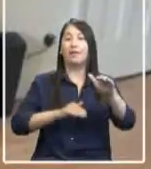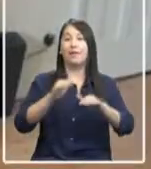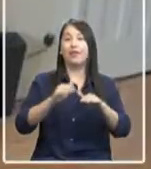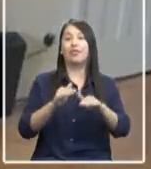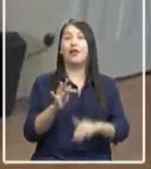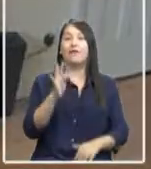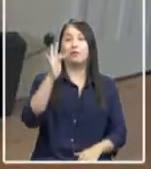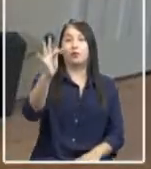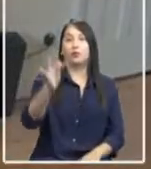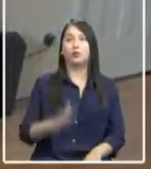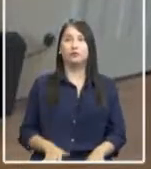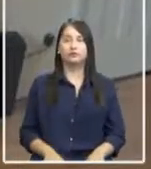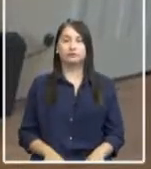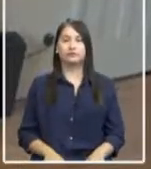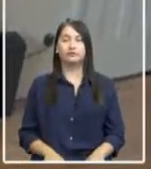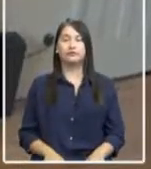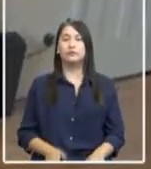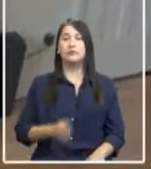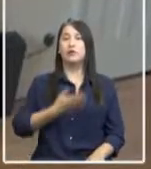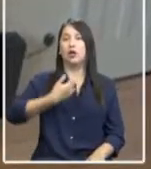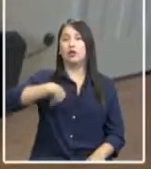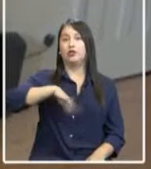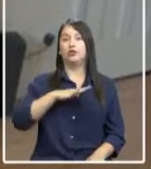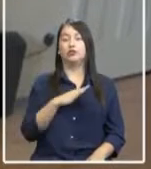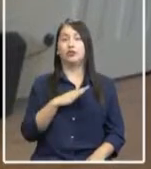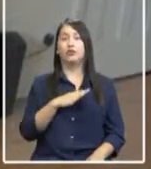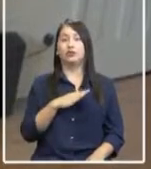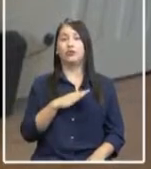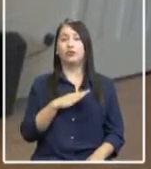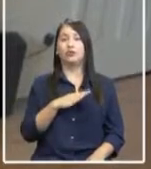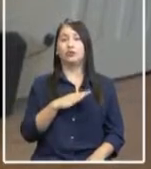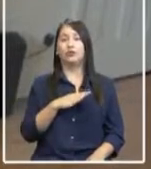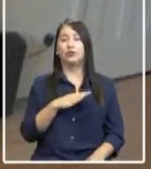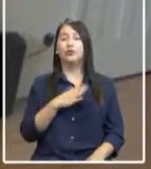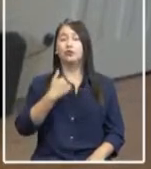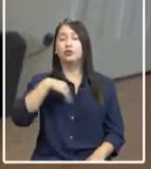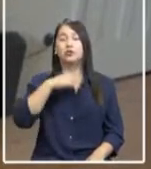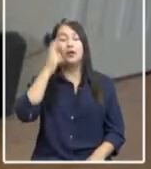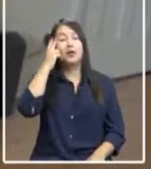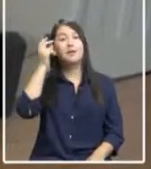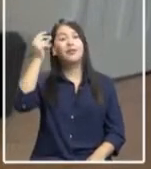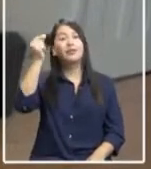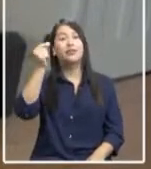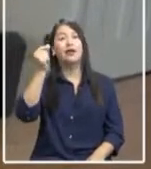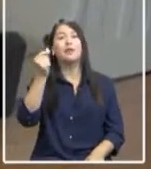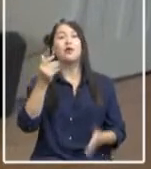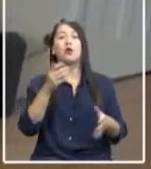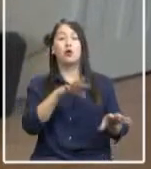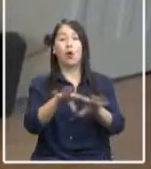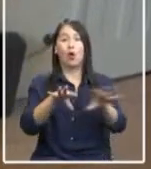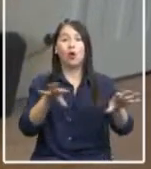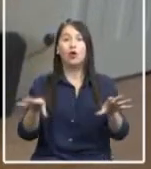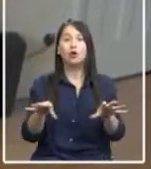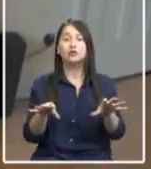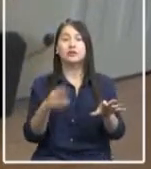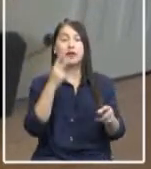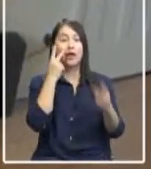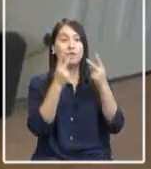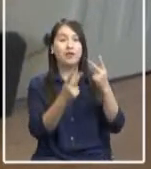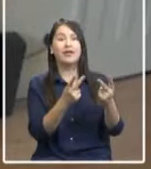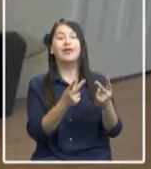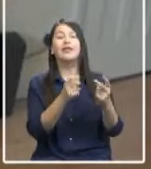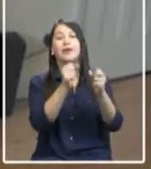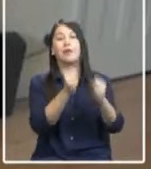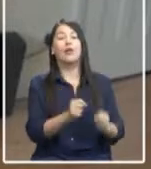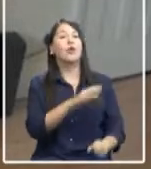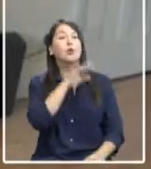Nosotros fabricamos puntos de vista que son útiles. No son puntos de vista que van